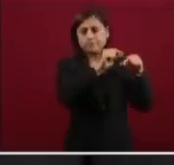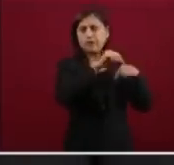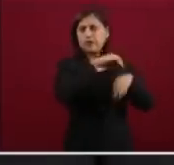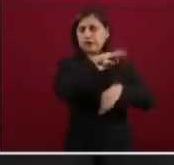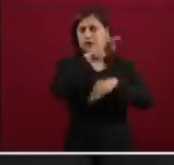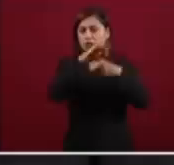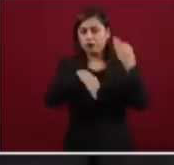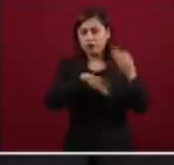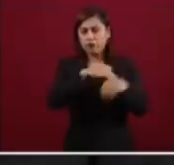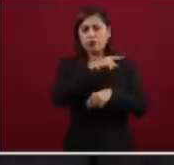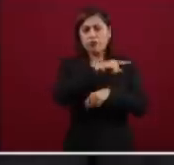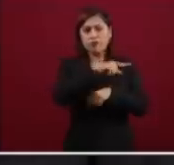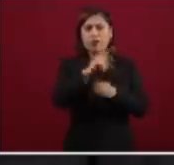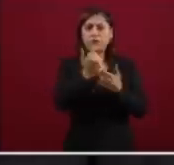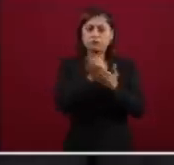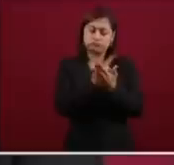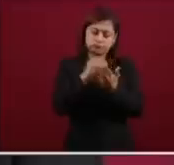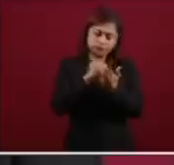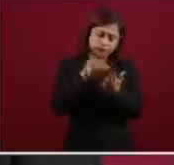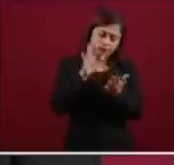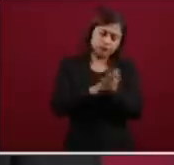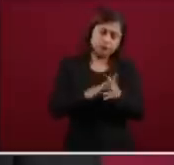del número de migrantes